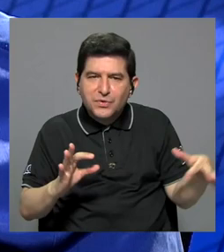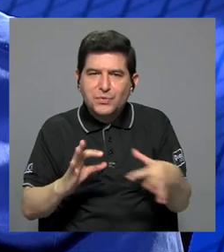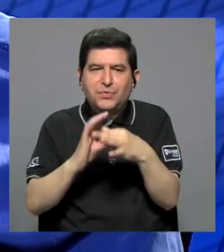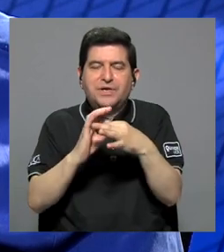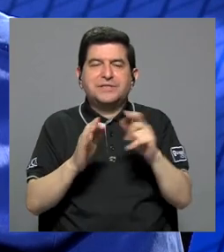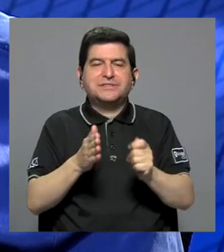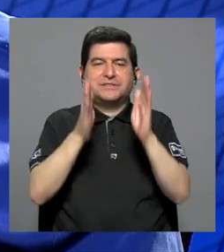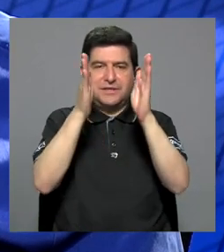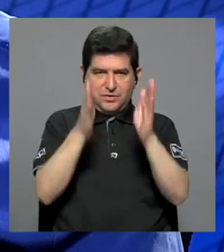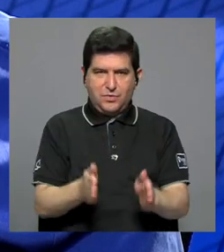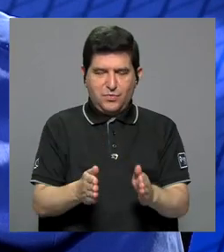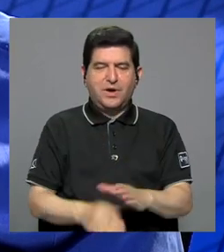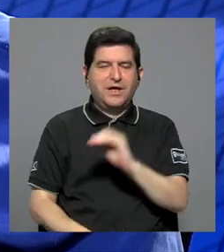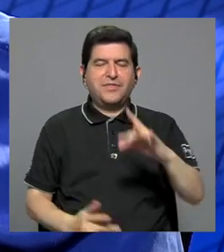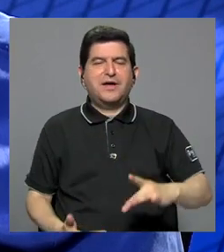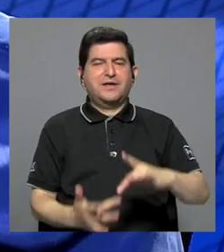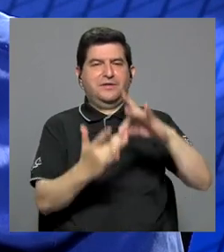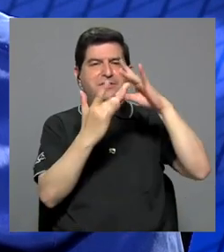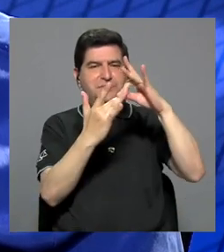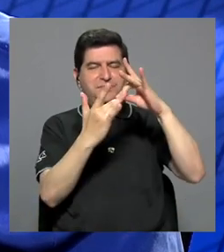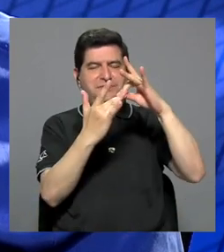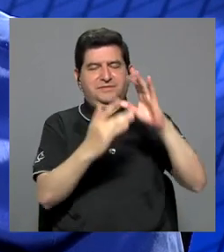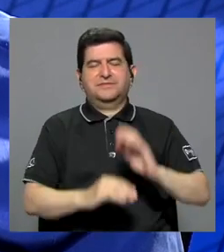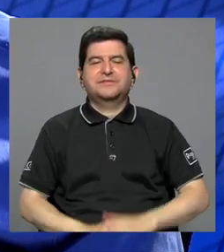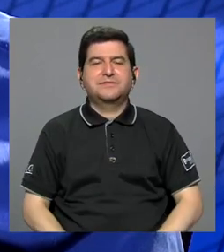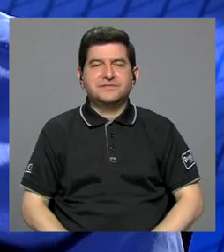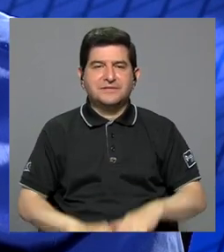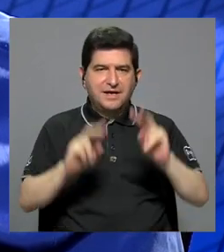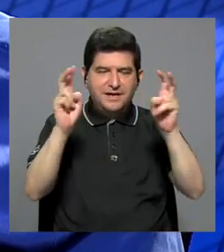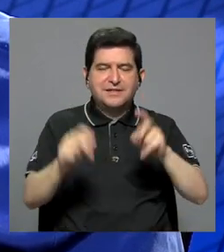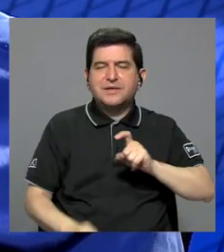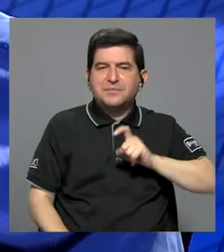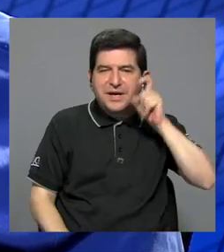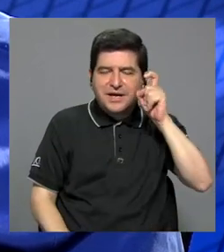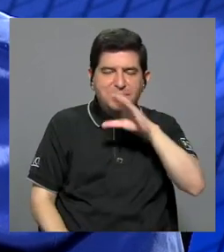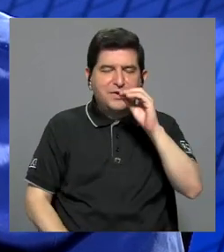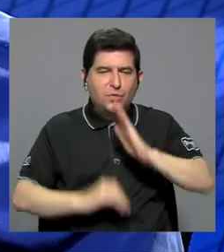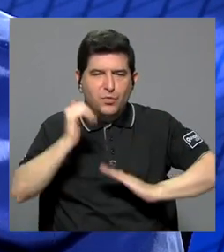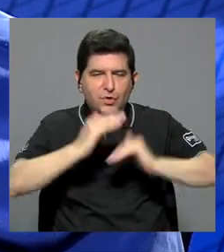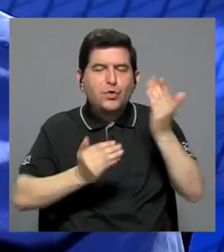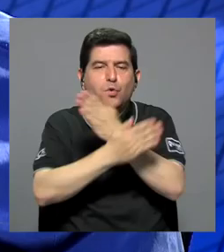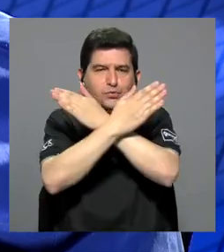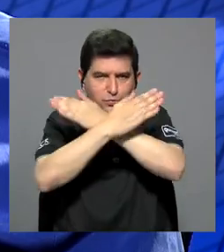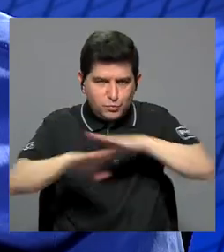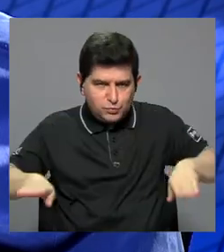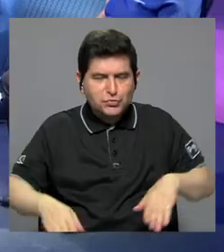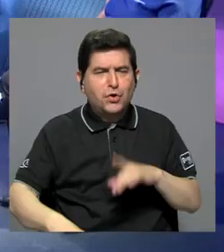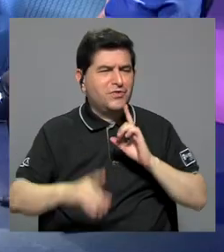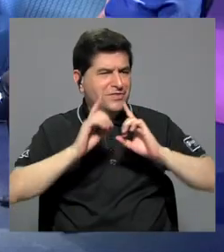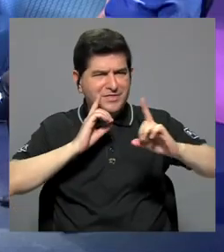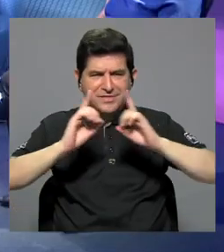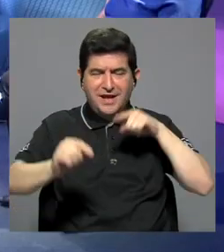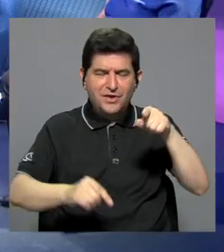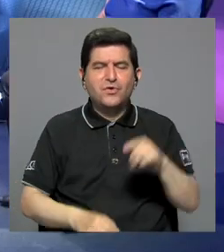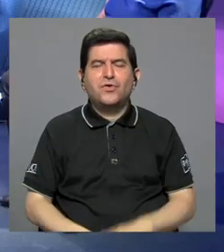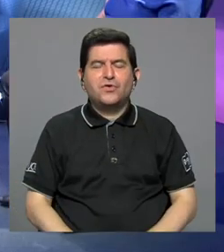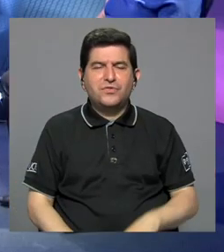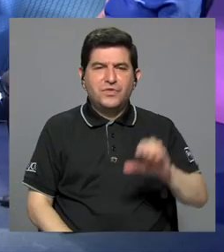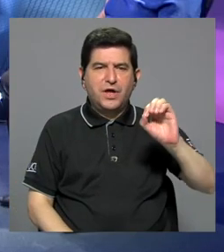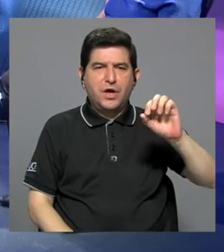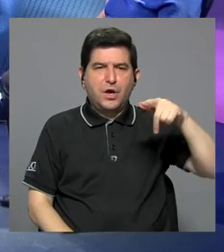la abogada y especialista, además, en género y construcción de paz, para que dialoguemos sobre esta